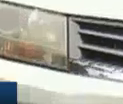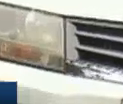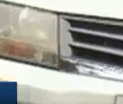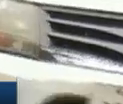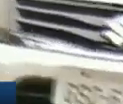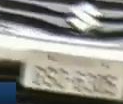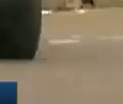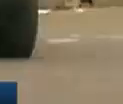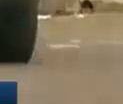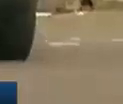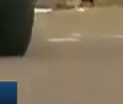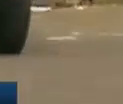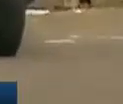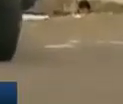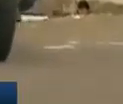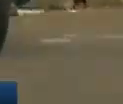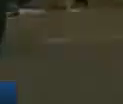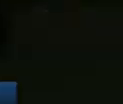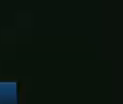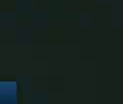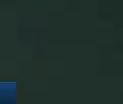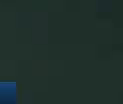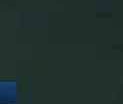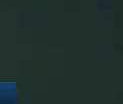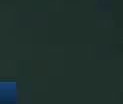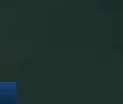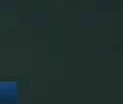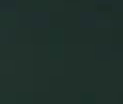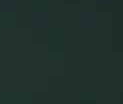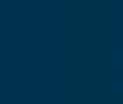fue herida a bala cuando llegaba a su trabajo.